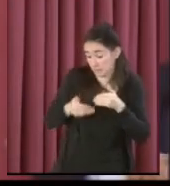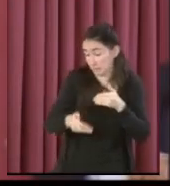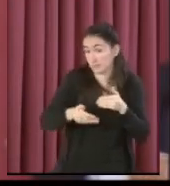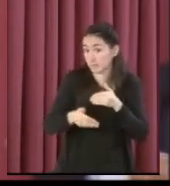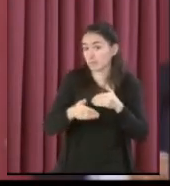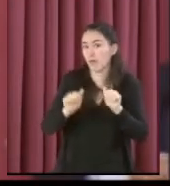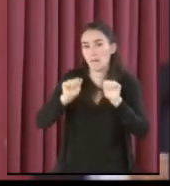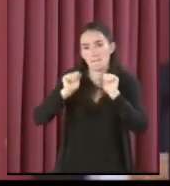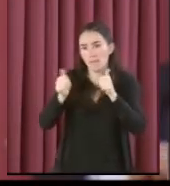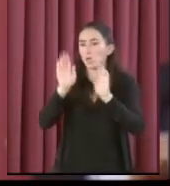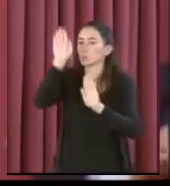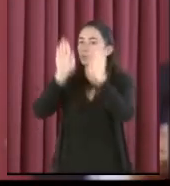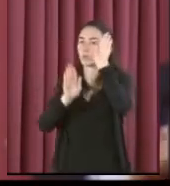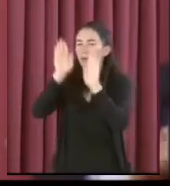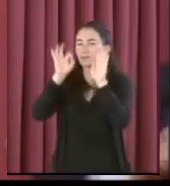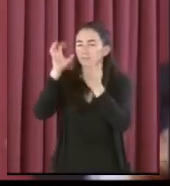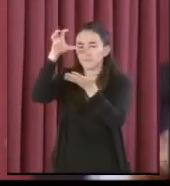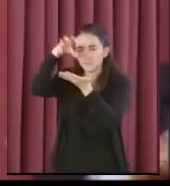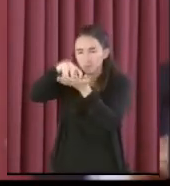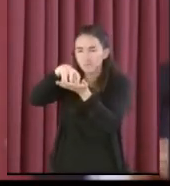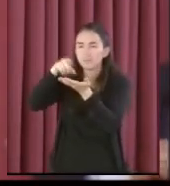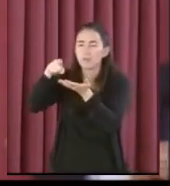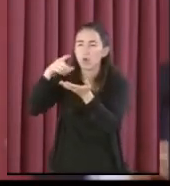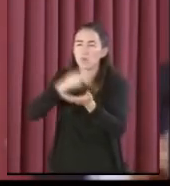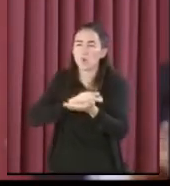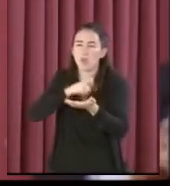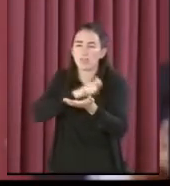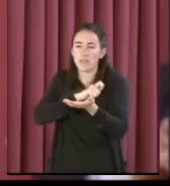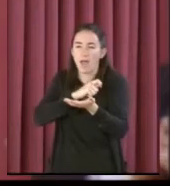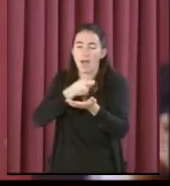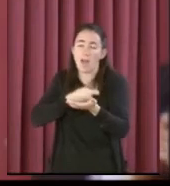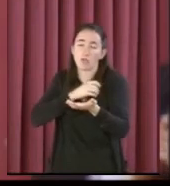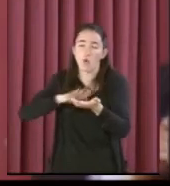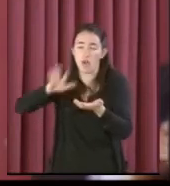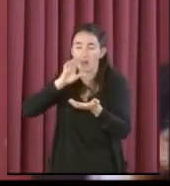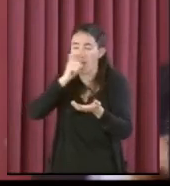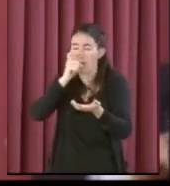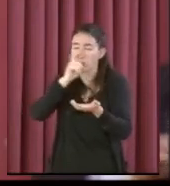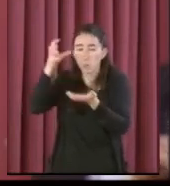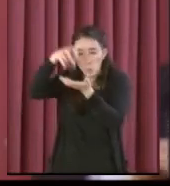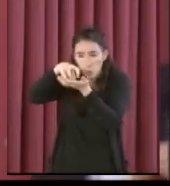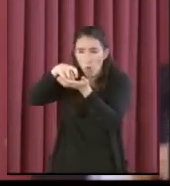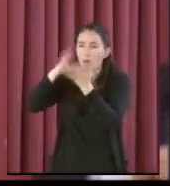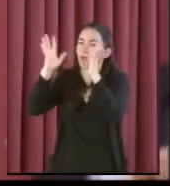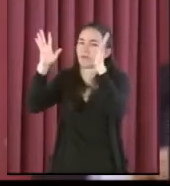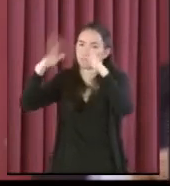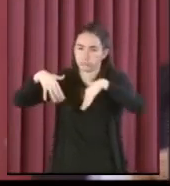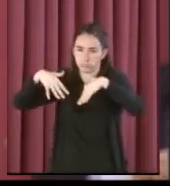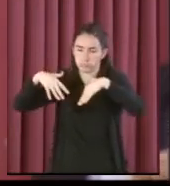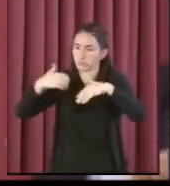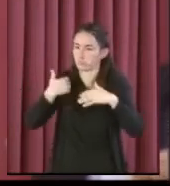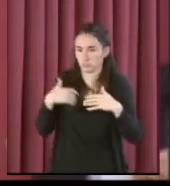licitación del derribo del edificio del antiguo acuartelamiento de la Policía Nacional. Tenemos ya el proyecto redactado por los